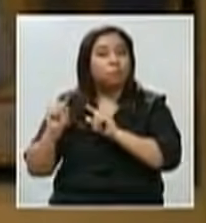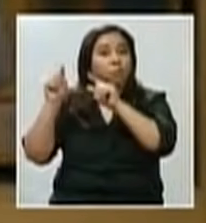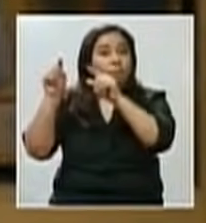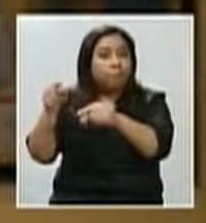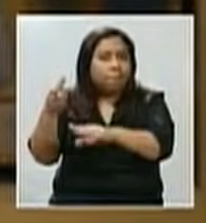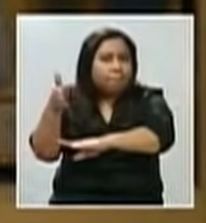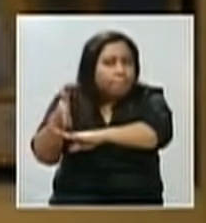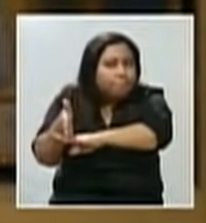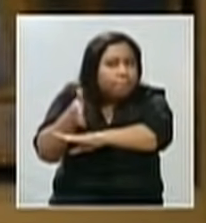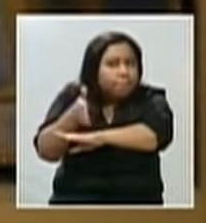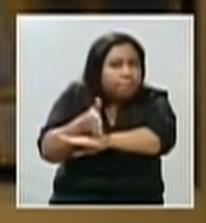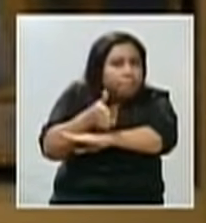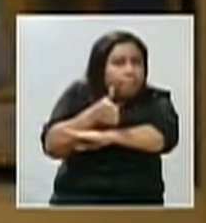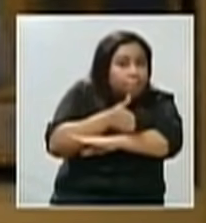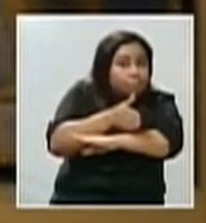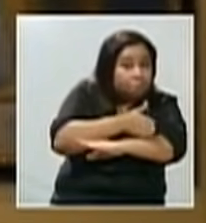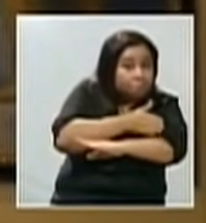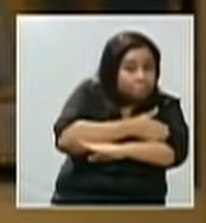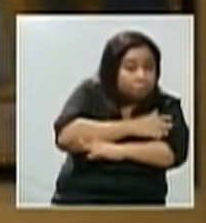segura a los centros educativos.